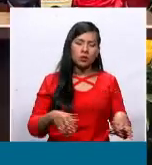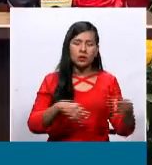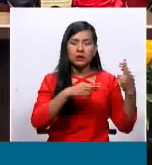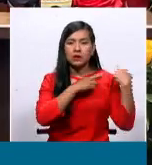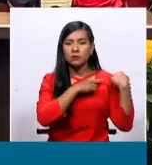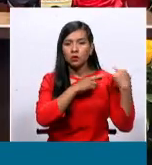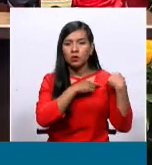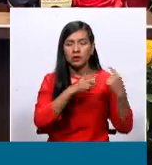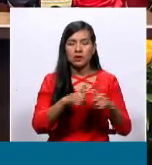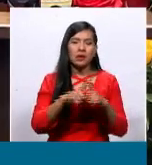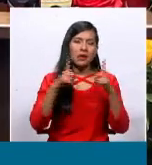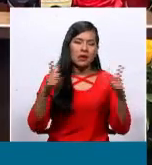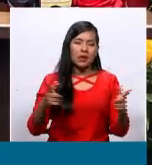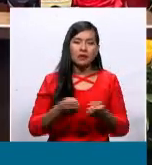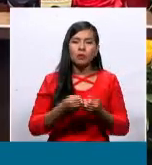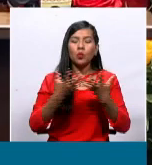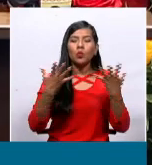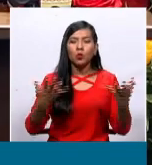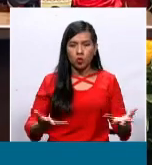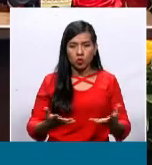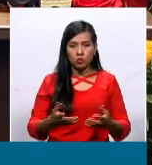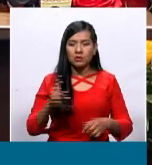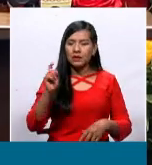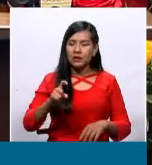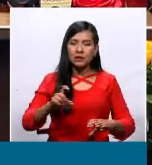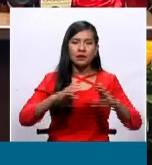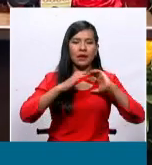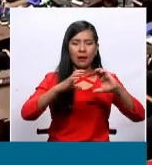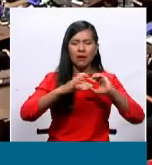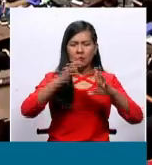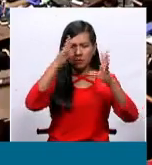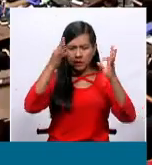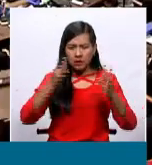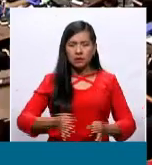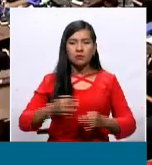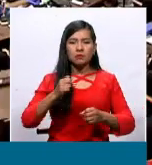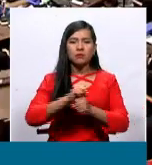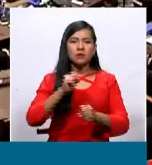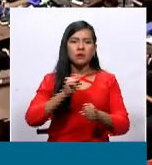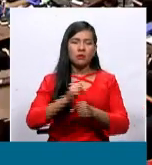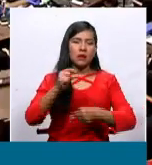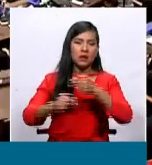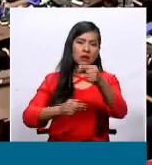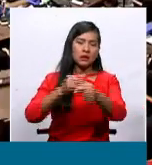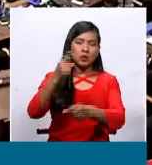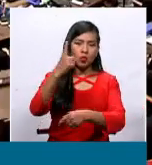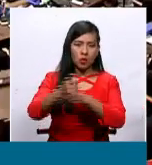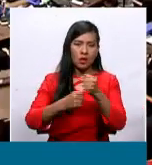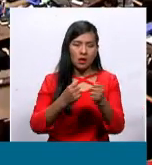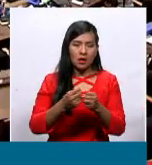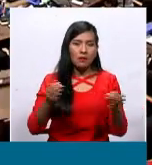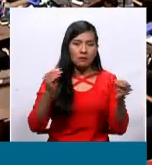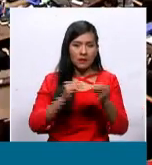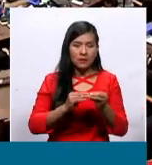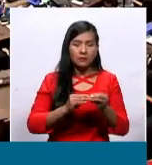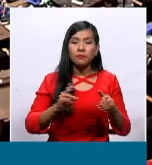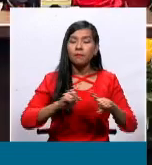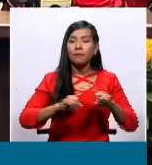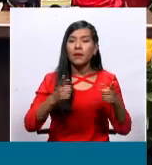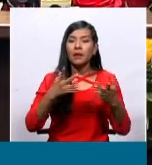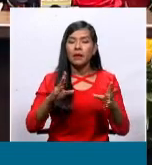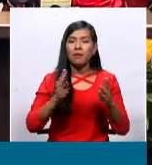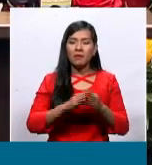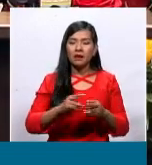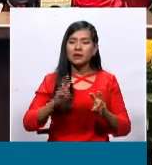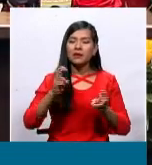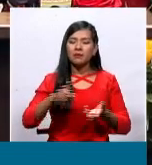responsabilidad, implica también mucha capacidad de decisión de gestión. Y por ahora, por lo menos entre el debe y el